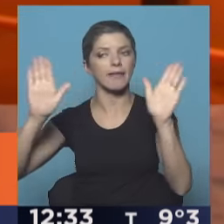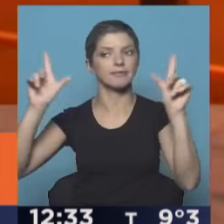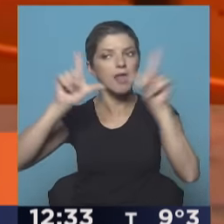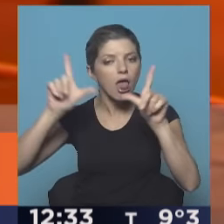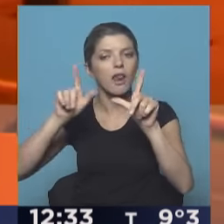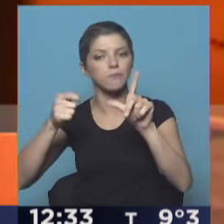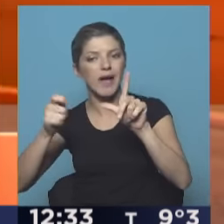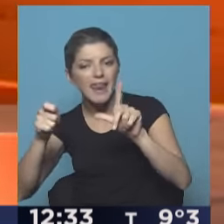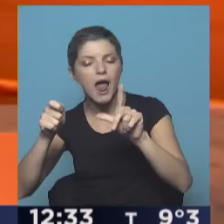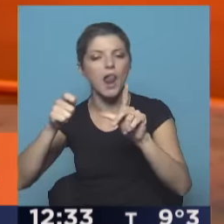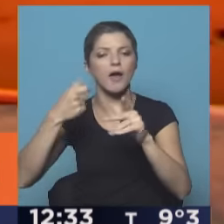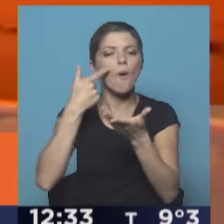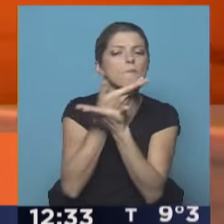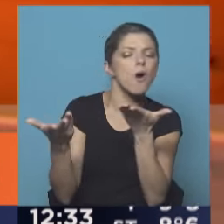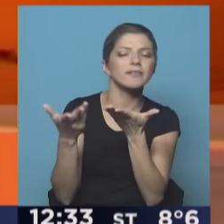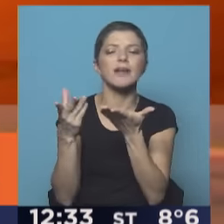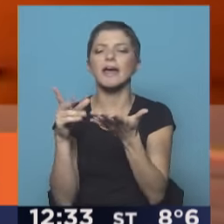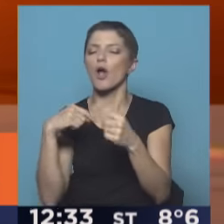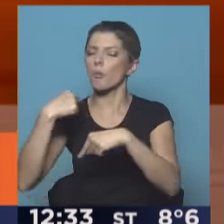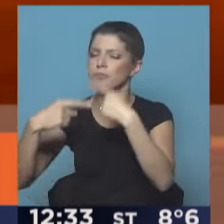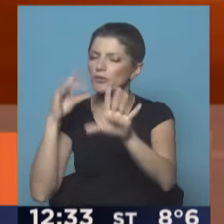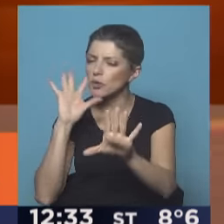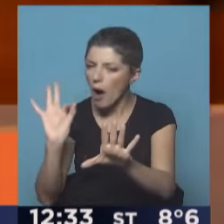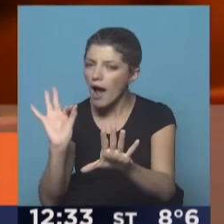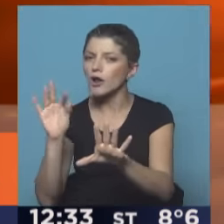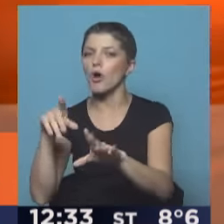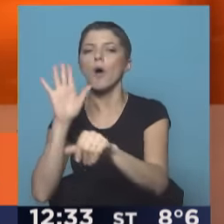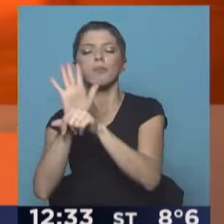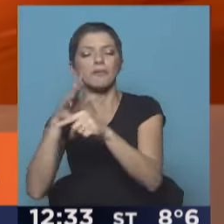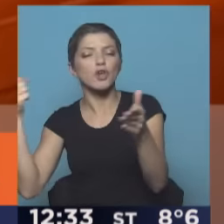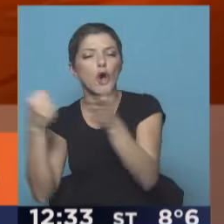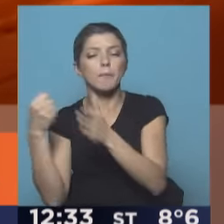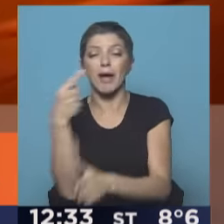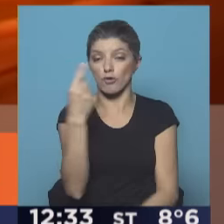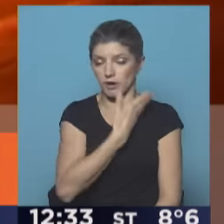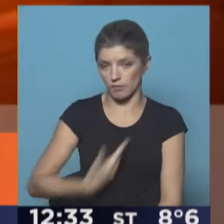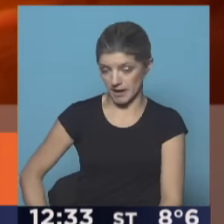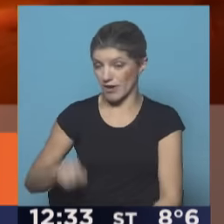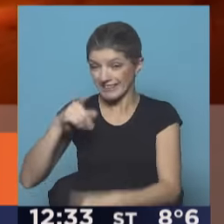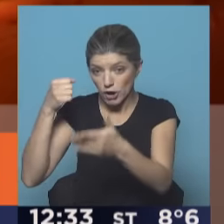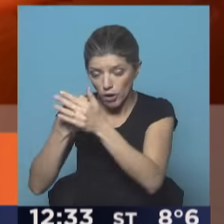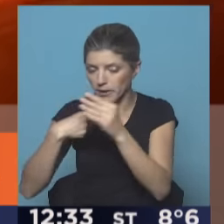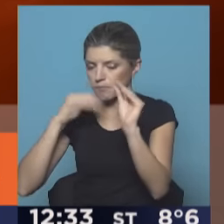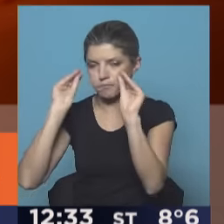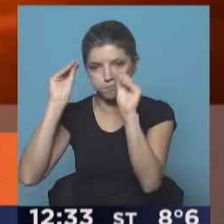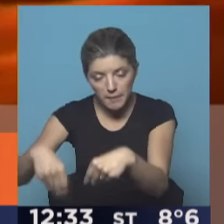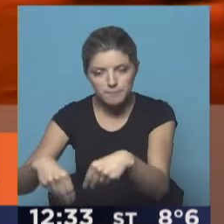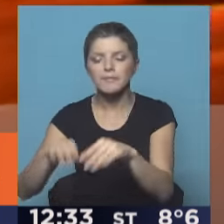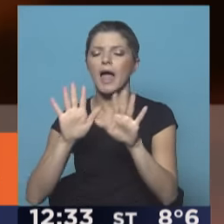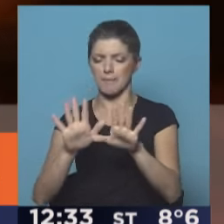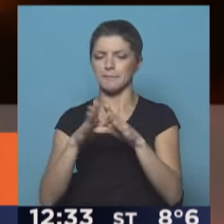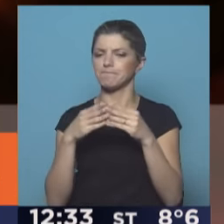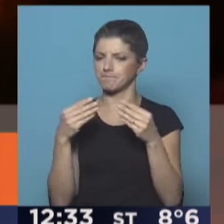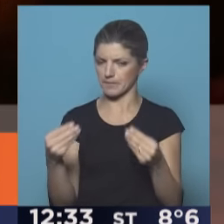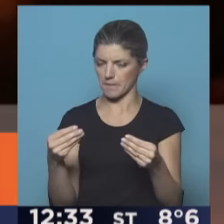algunos digamos ciertos restos de lo que fue ese intento de golpe que finalmente No prosperó qué pasó ah Bueno lo primero que